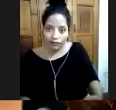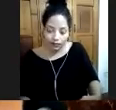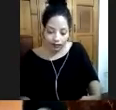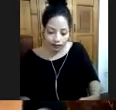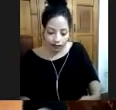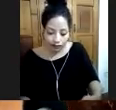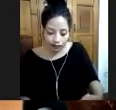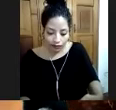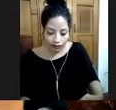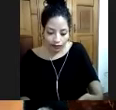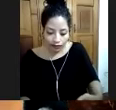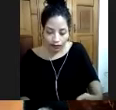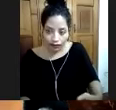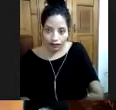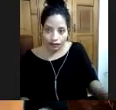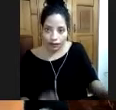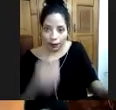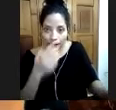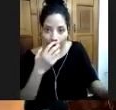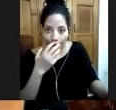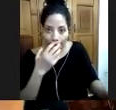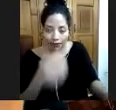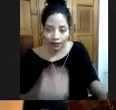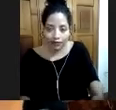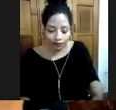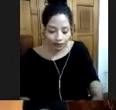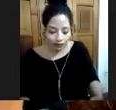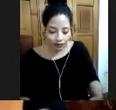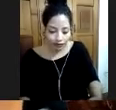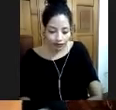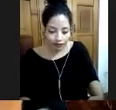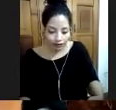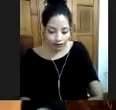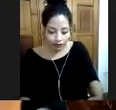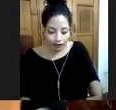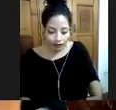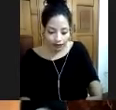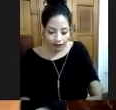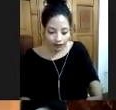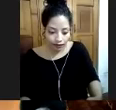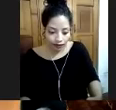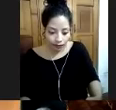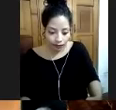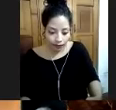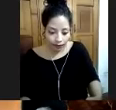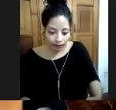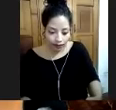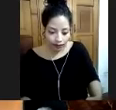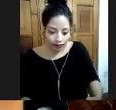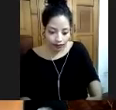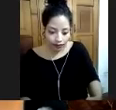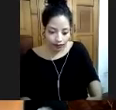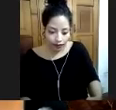que iba a dar internet gratuito para las personas que iban a